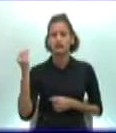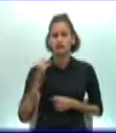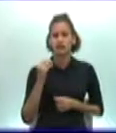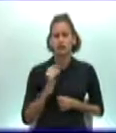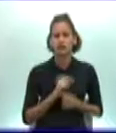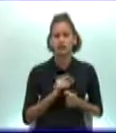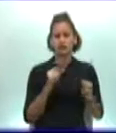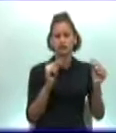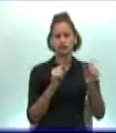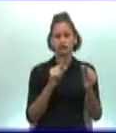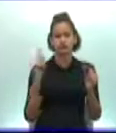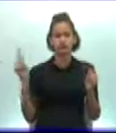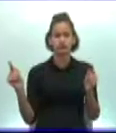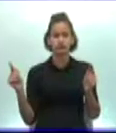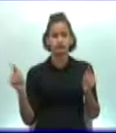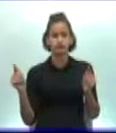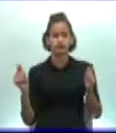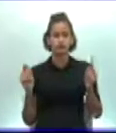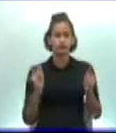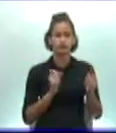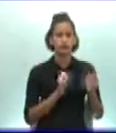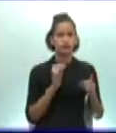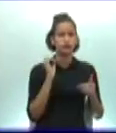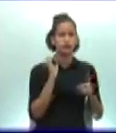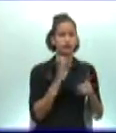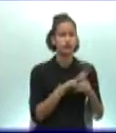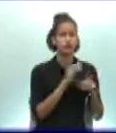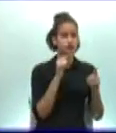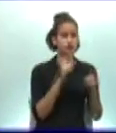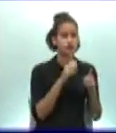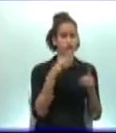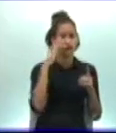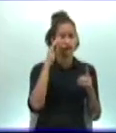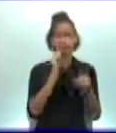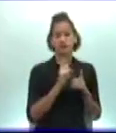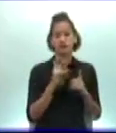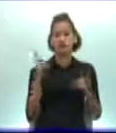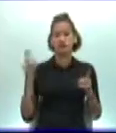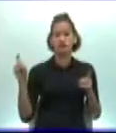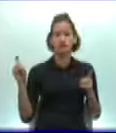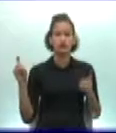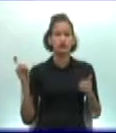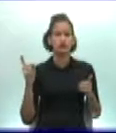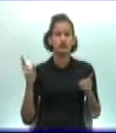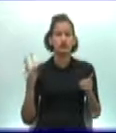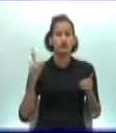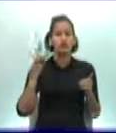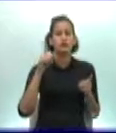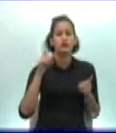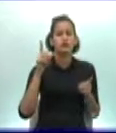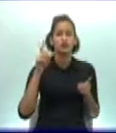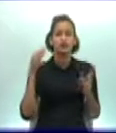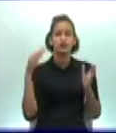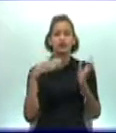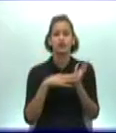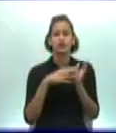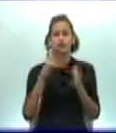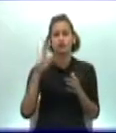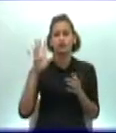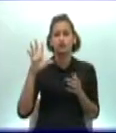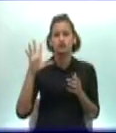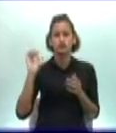estoy refiriendo al Cabo de San Antonio y a la Punta de Maicí, respectivamente, es de 1.250